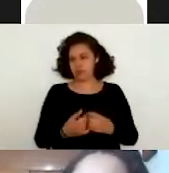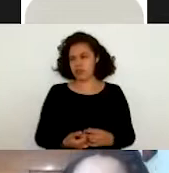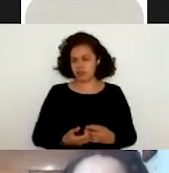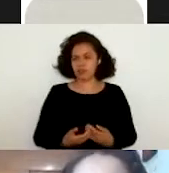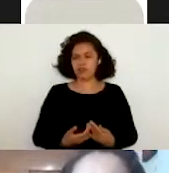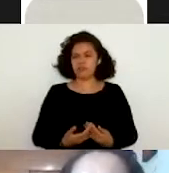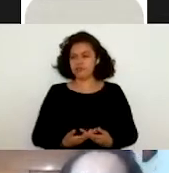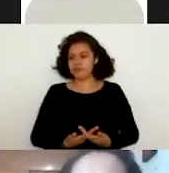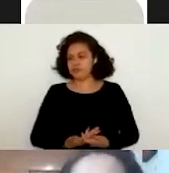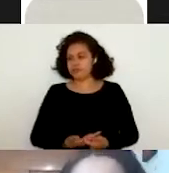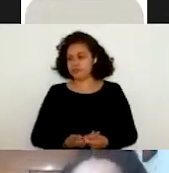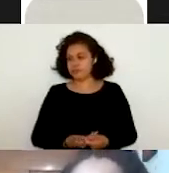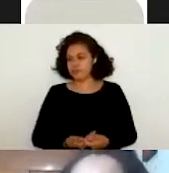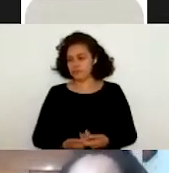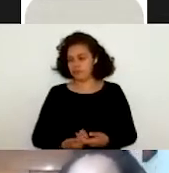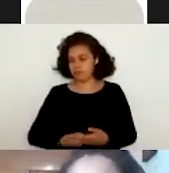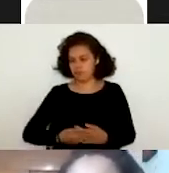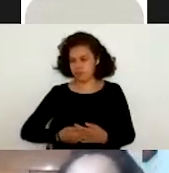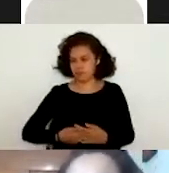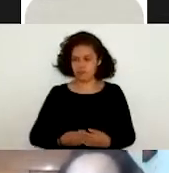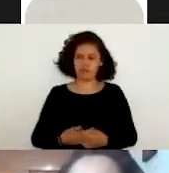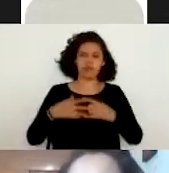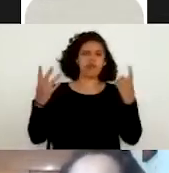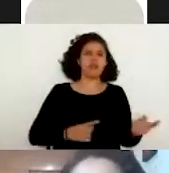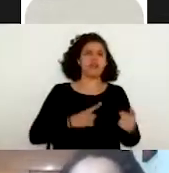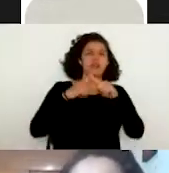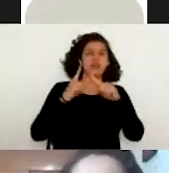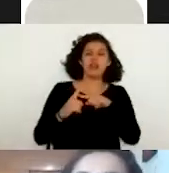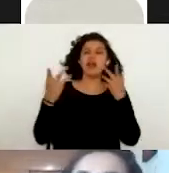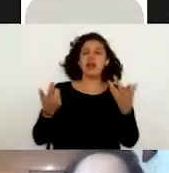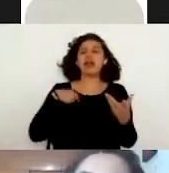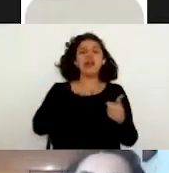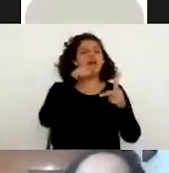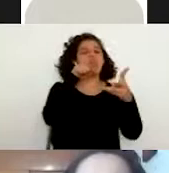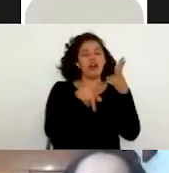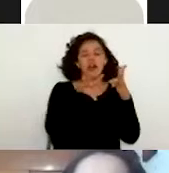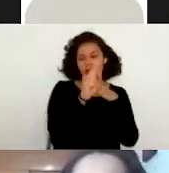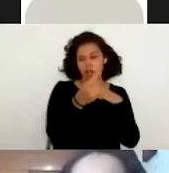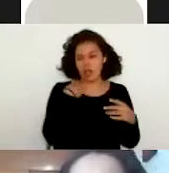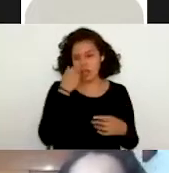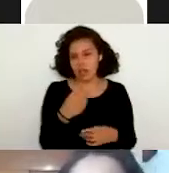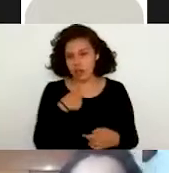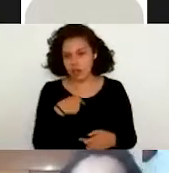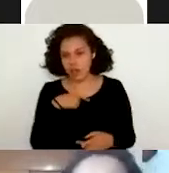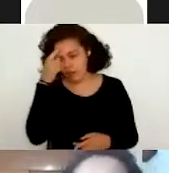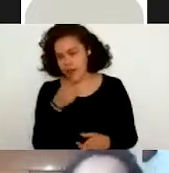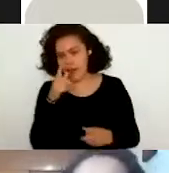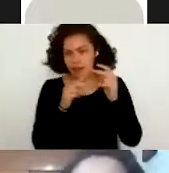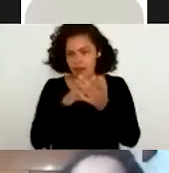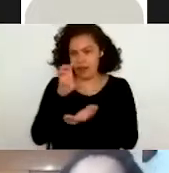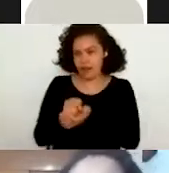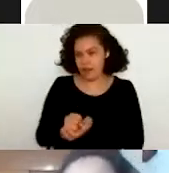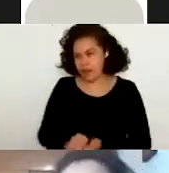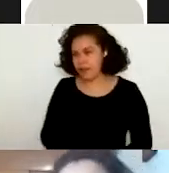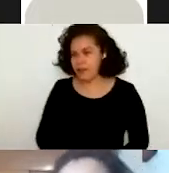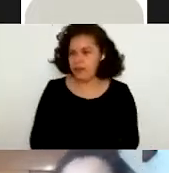dejar en claro cuál es el impacto y los resultados que quiero obtener con base en los objetivos que tengo.